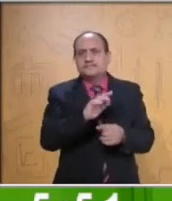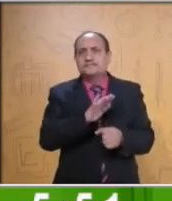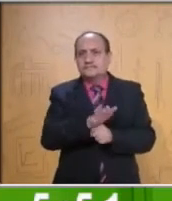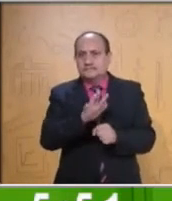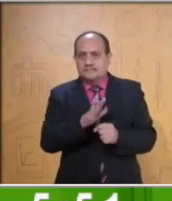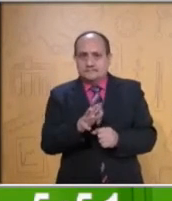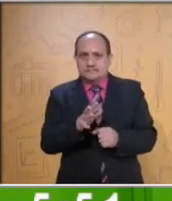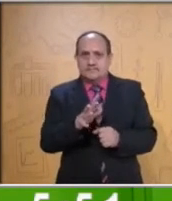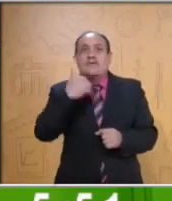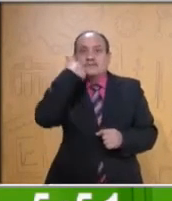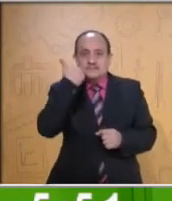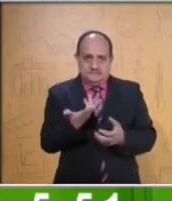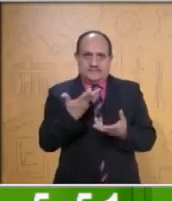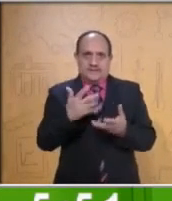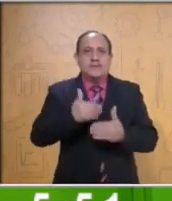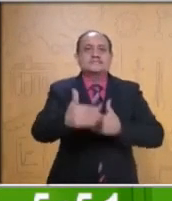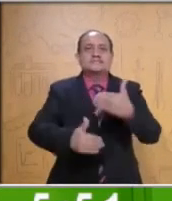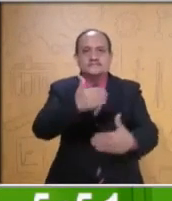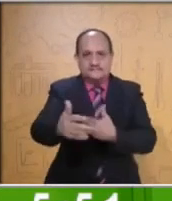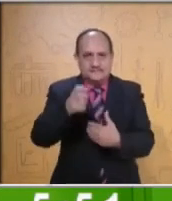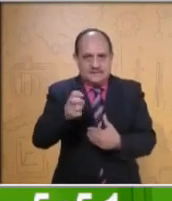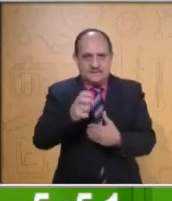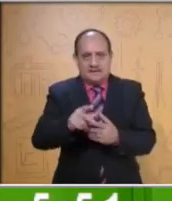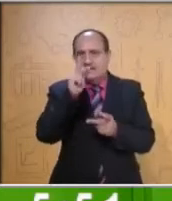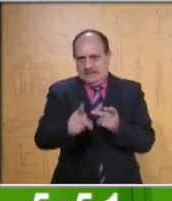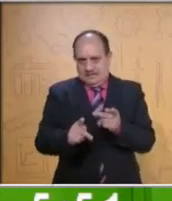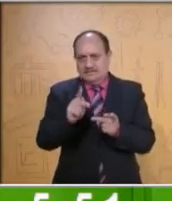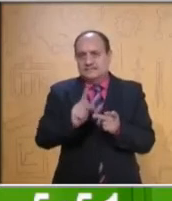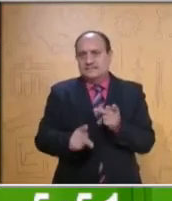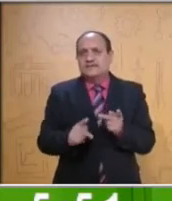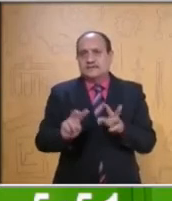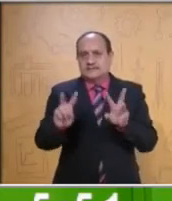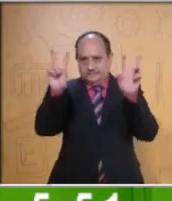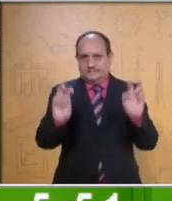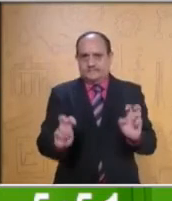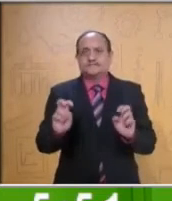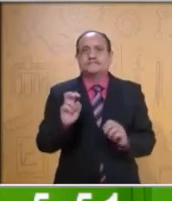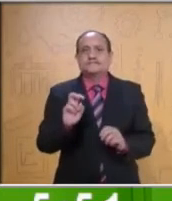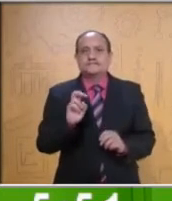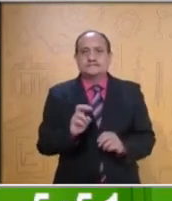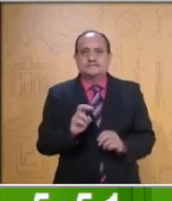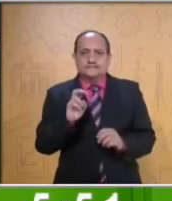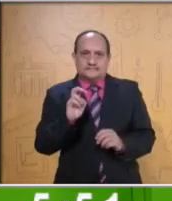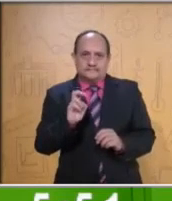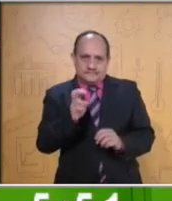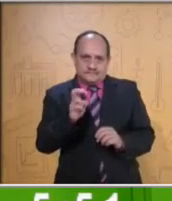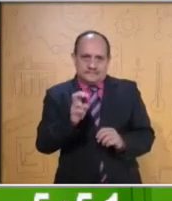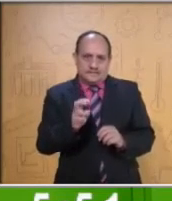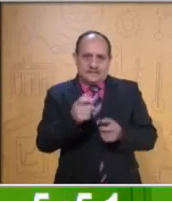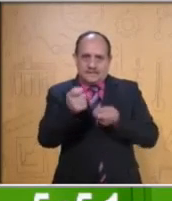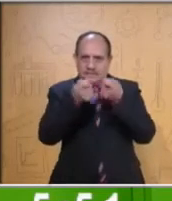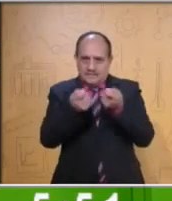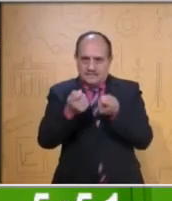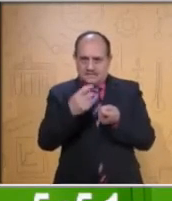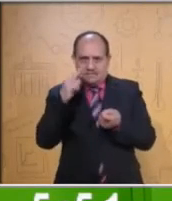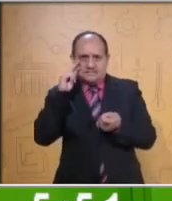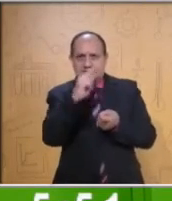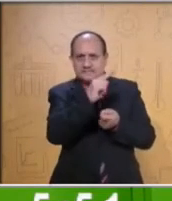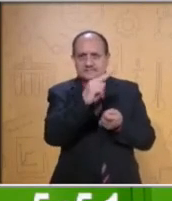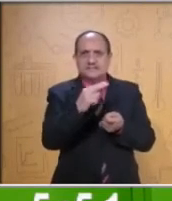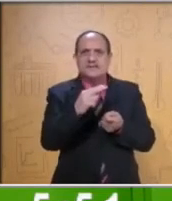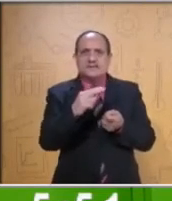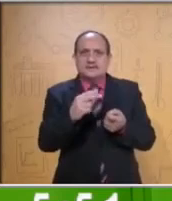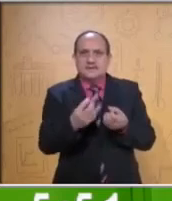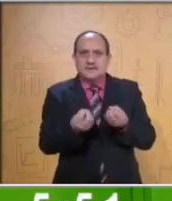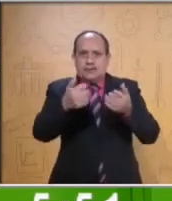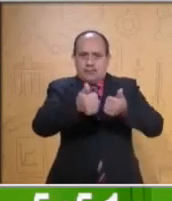que quiero avanzar en esta parte de la clase. Entonces, las medidas de dispersión nos informan cuánto se